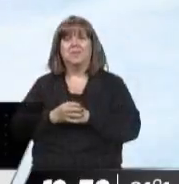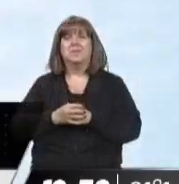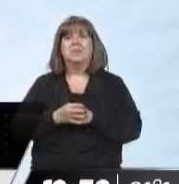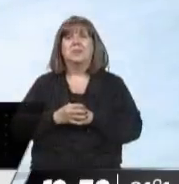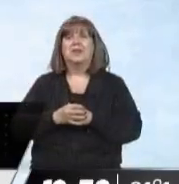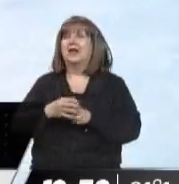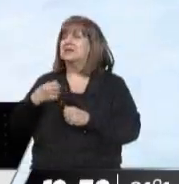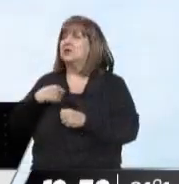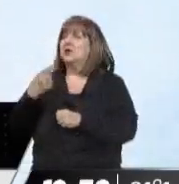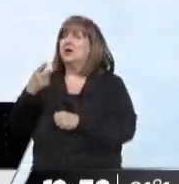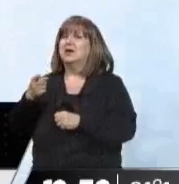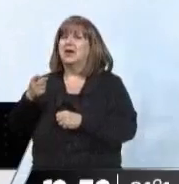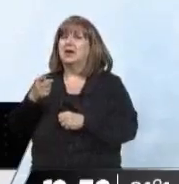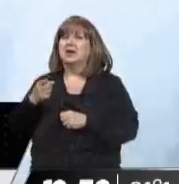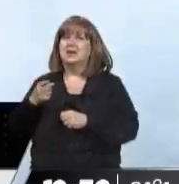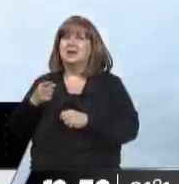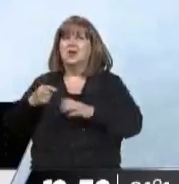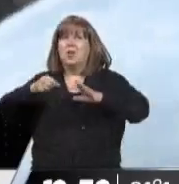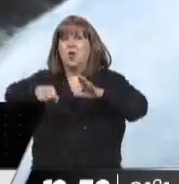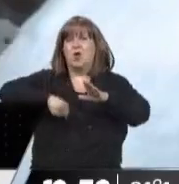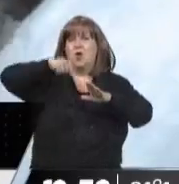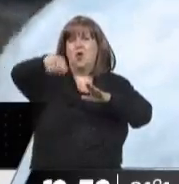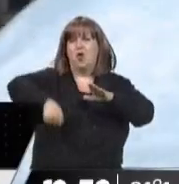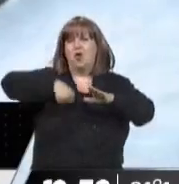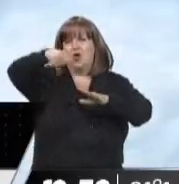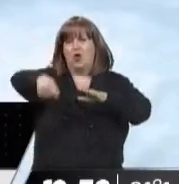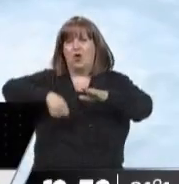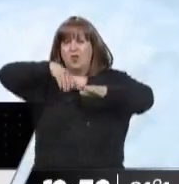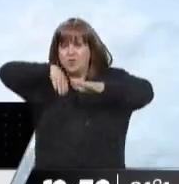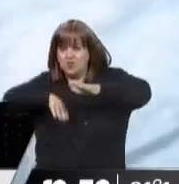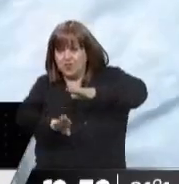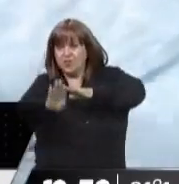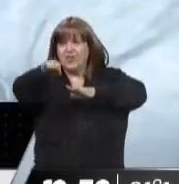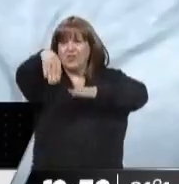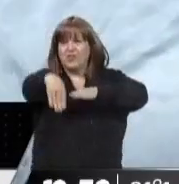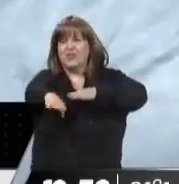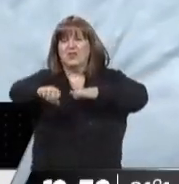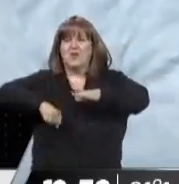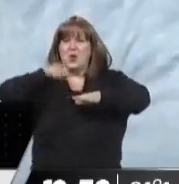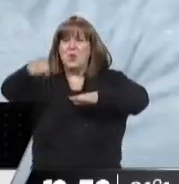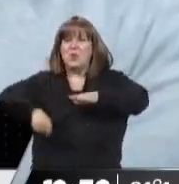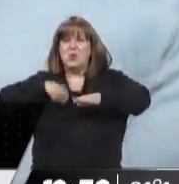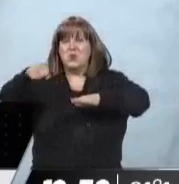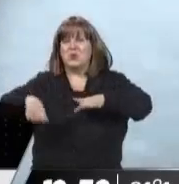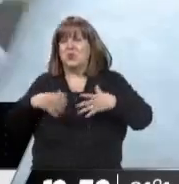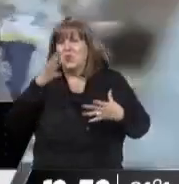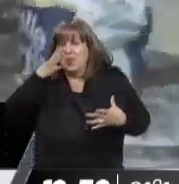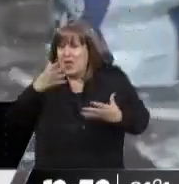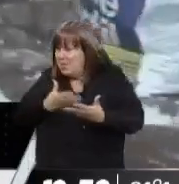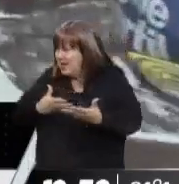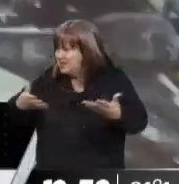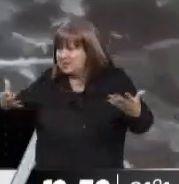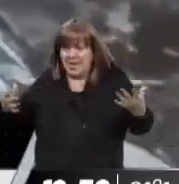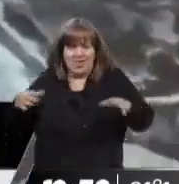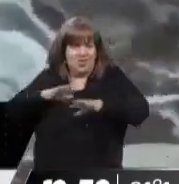ver, ¿qué les toca acá? Pasta linda y a darle manija. Y a darle manija, a darle. Chicas, ¿cuánto? ¿Ya han amasado?